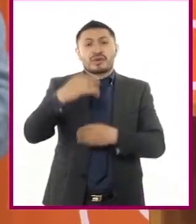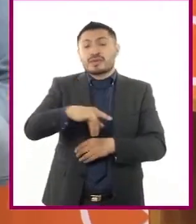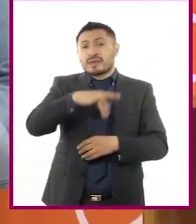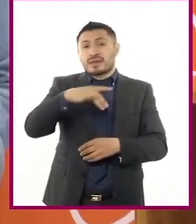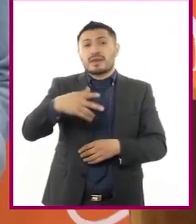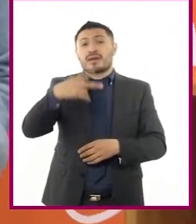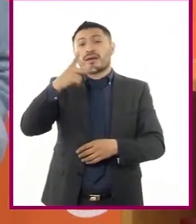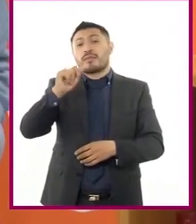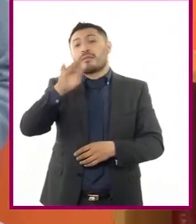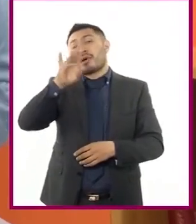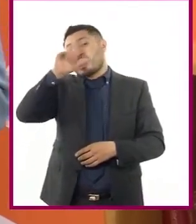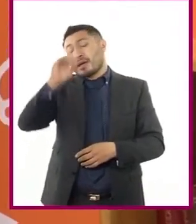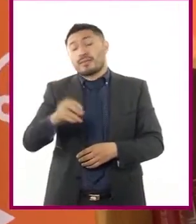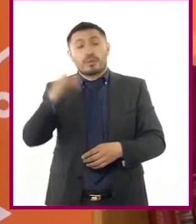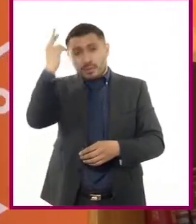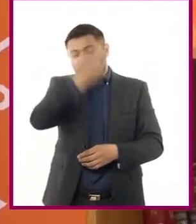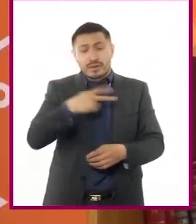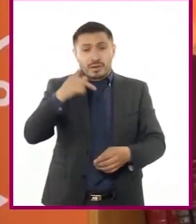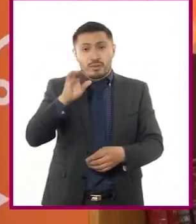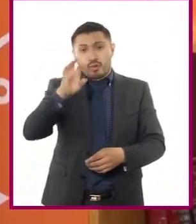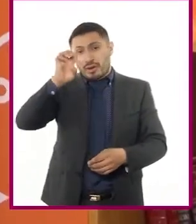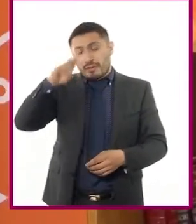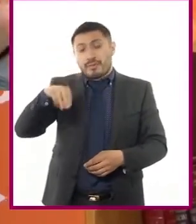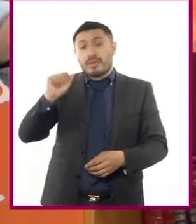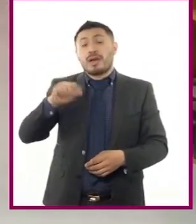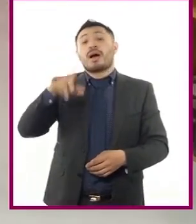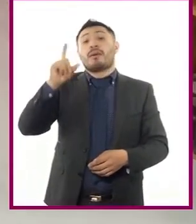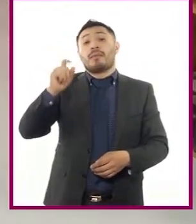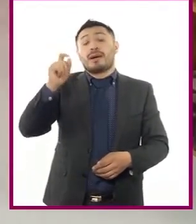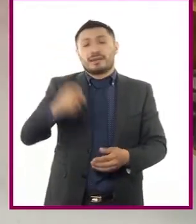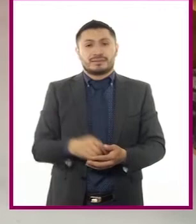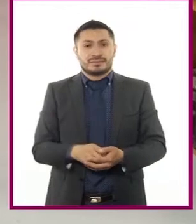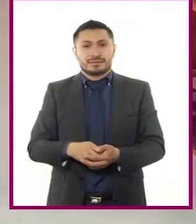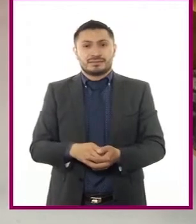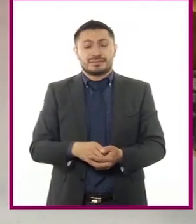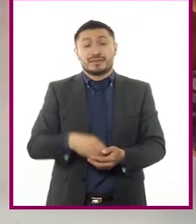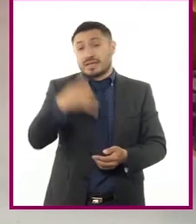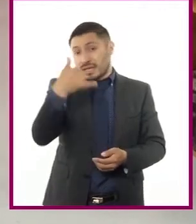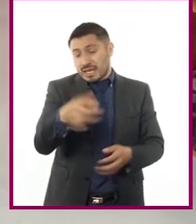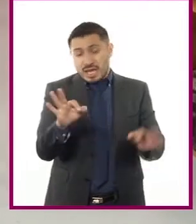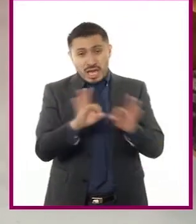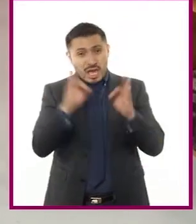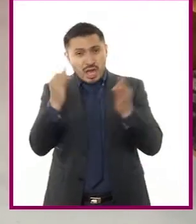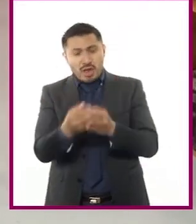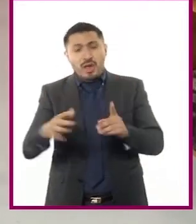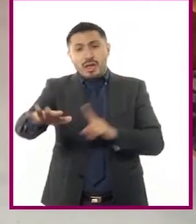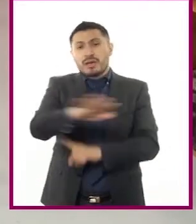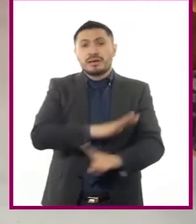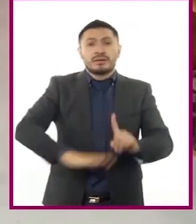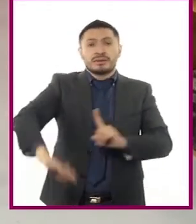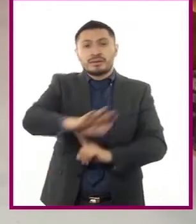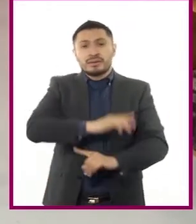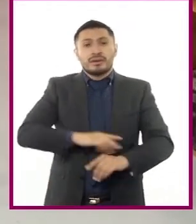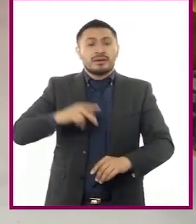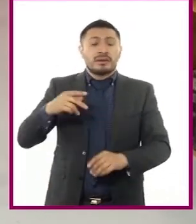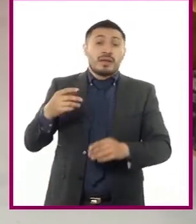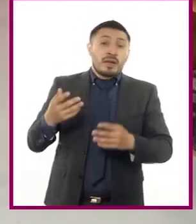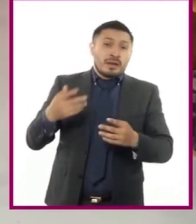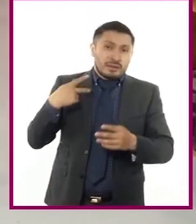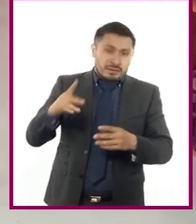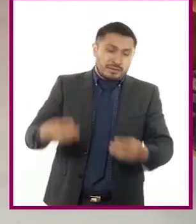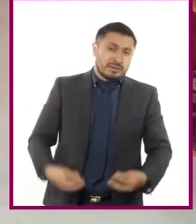Neruda. Analizamos su poema 20 y la forma en la que el entorno social y las